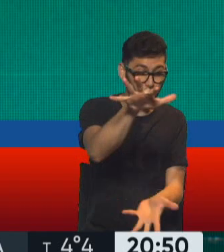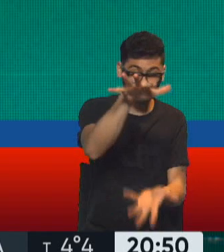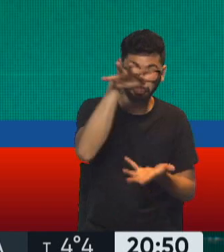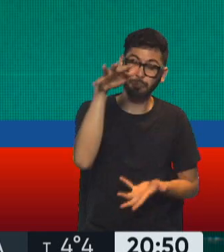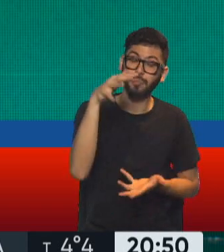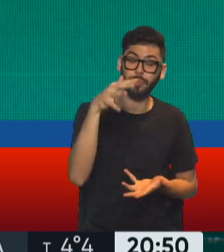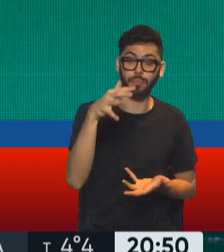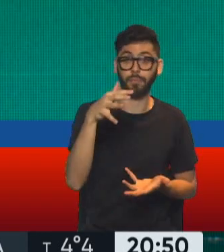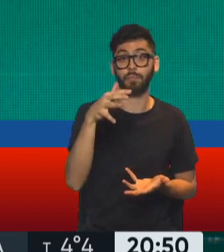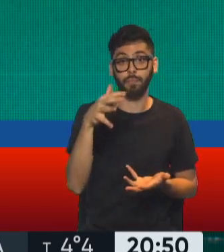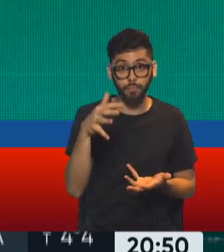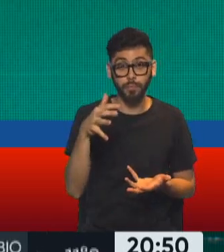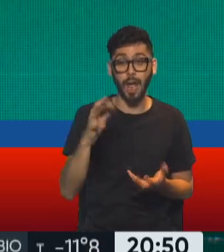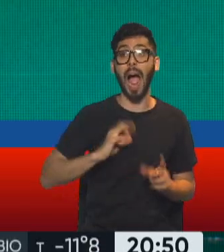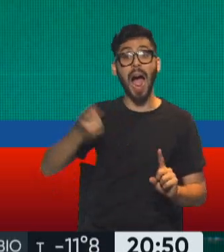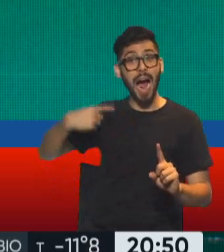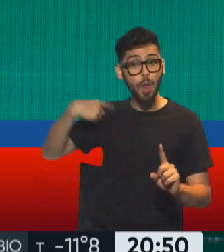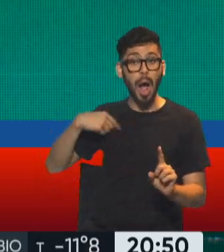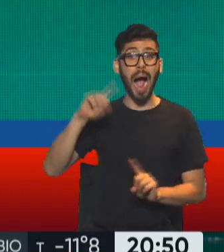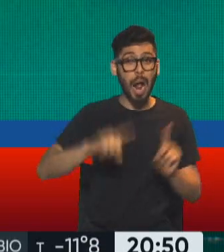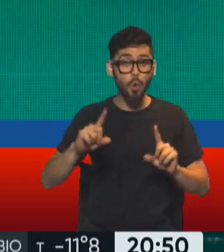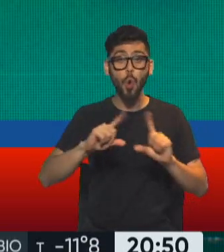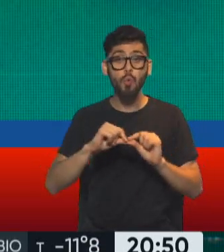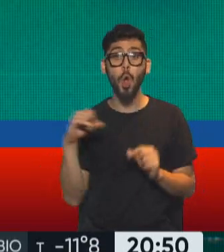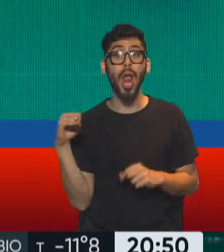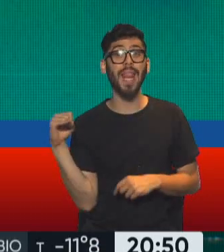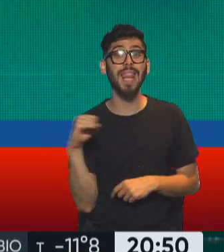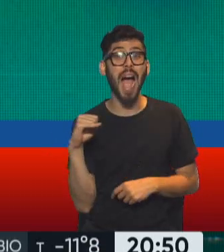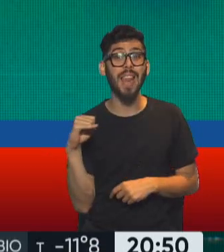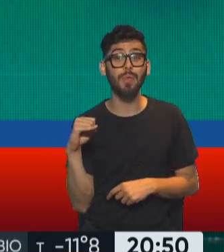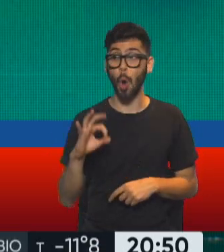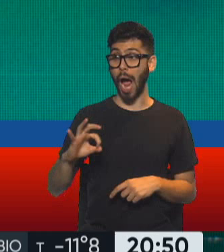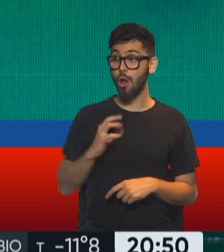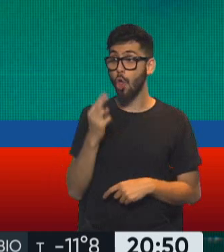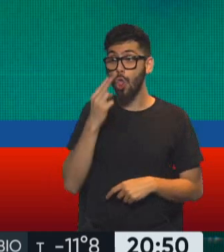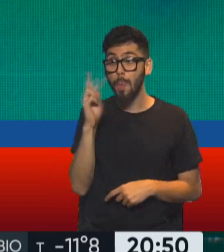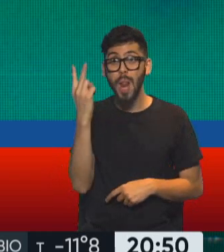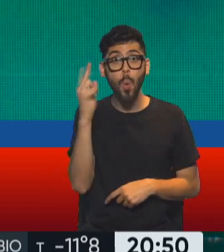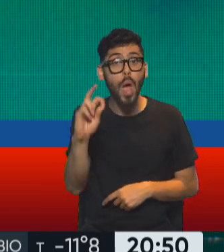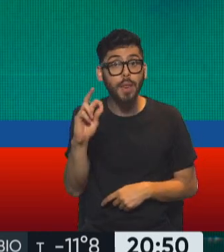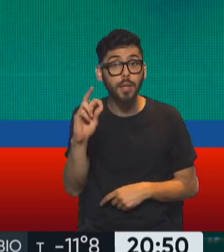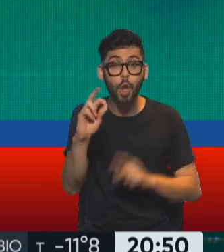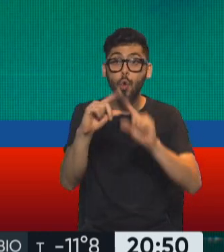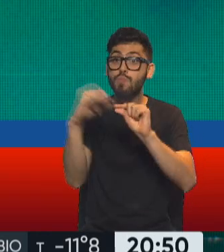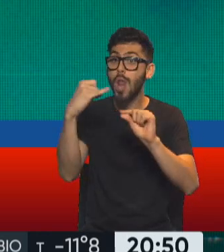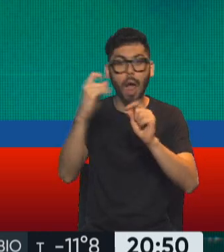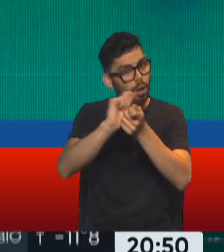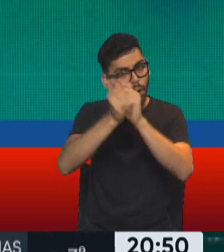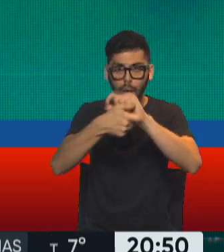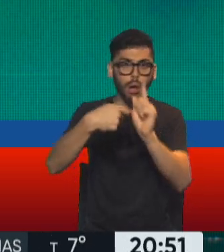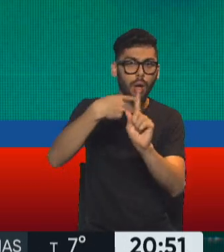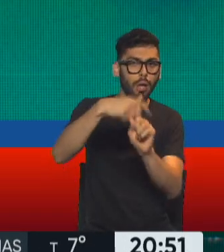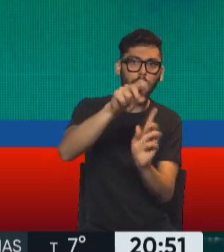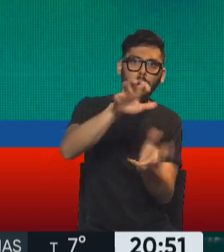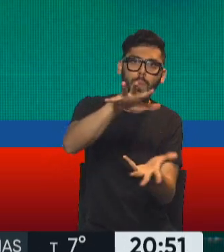de los últimos años, venían en algunos casos con números negativos y en el año 2020 revirtieron esos números negativos, en muchos casos